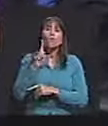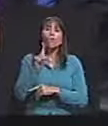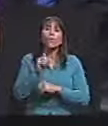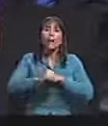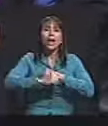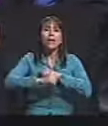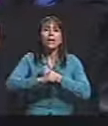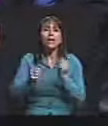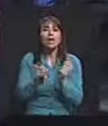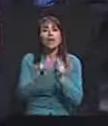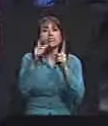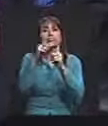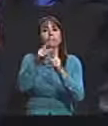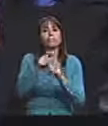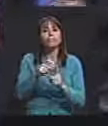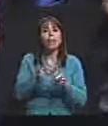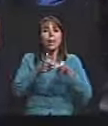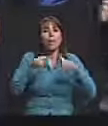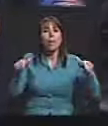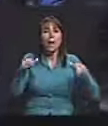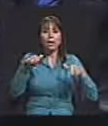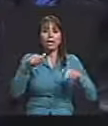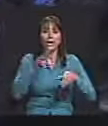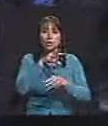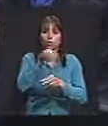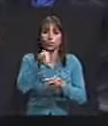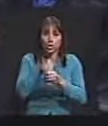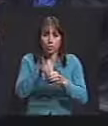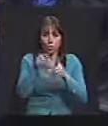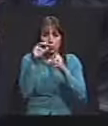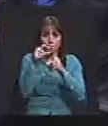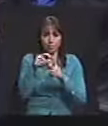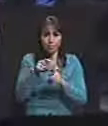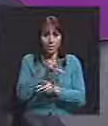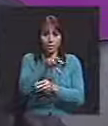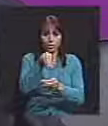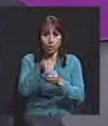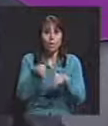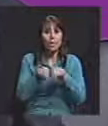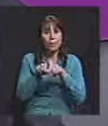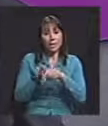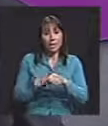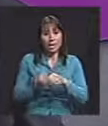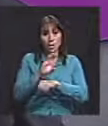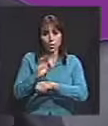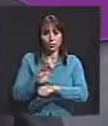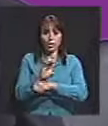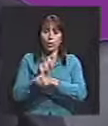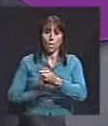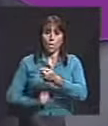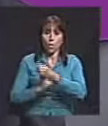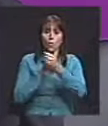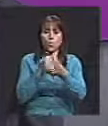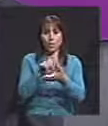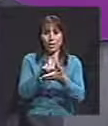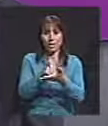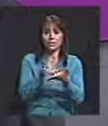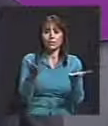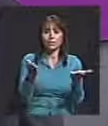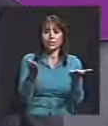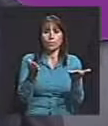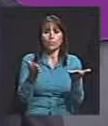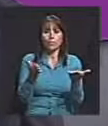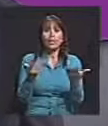inclusivo, una campaña ¿verdad?, que también el Consejo nos respaldó en ese sentido, ¿verdad?, de